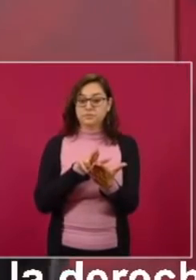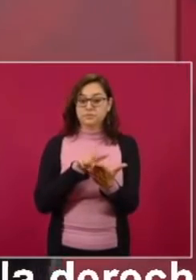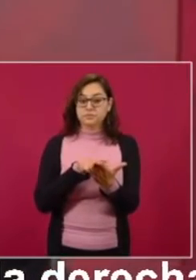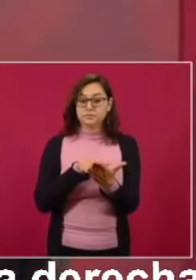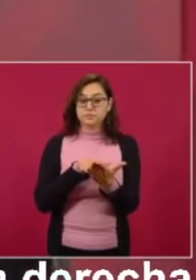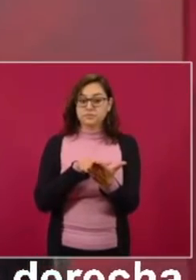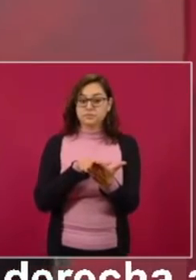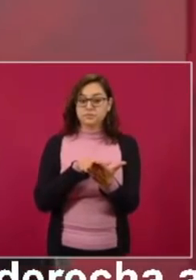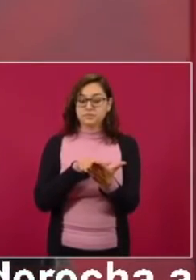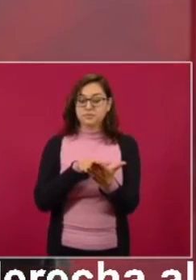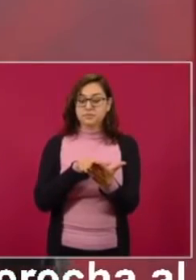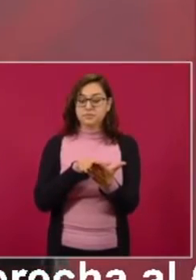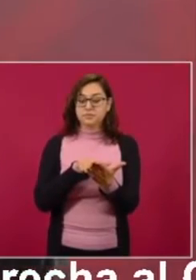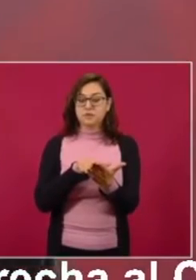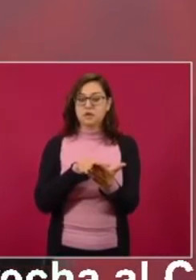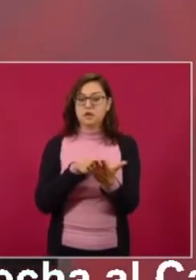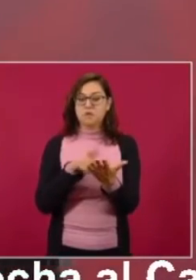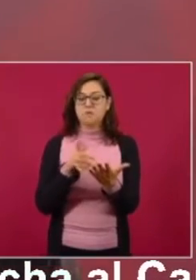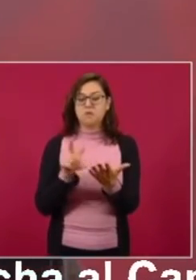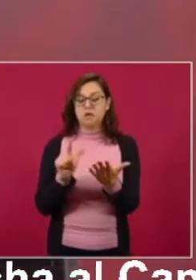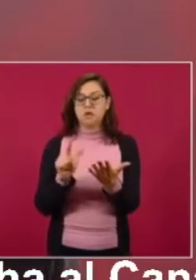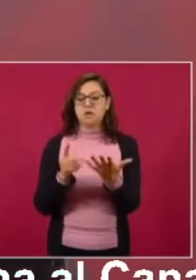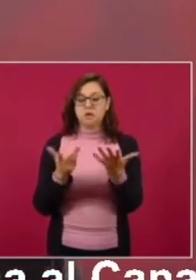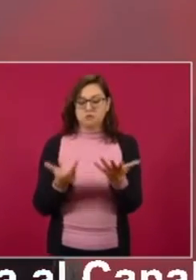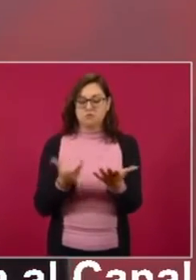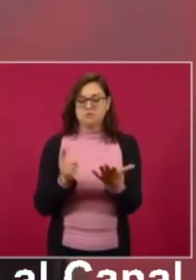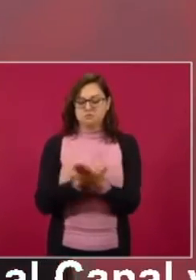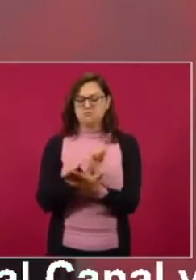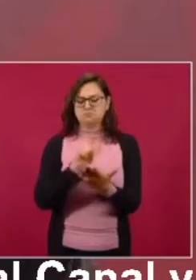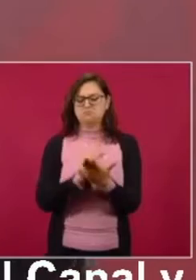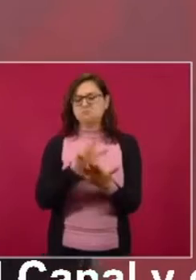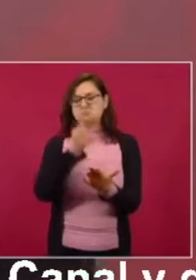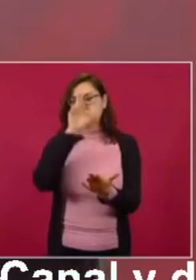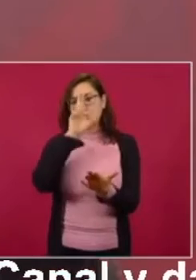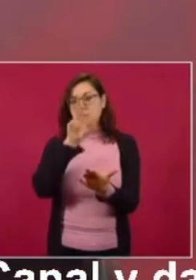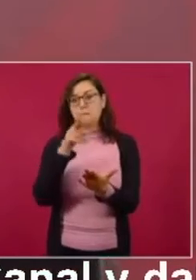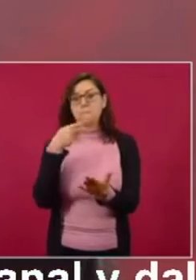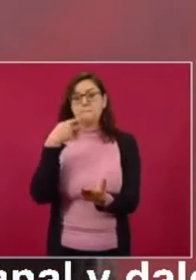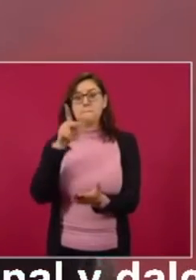se respetaban en la forma para violarse en el fondo